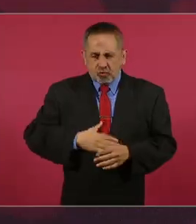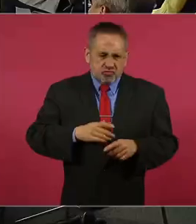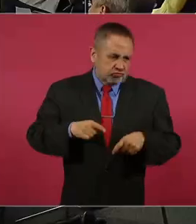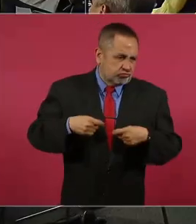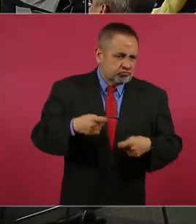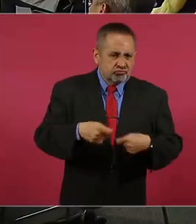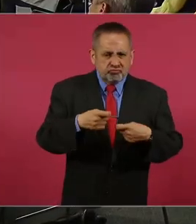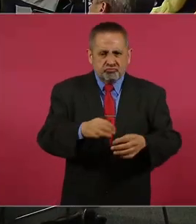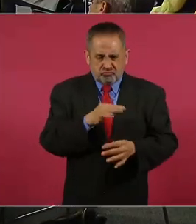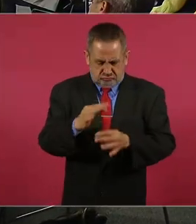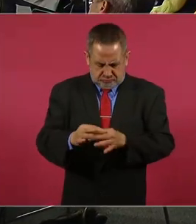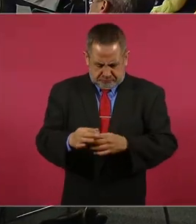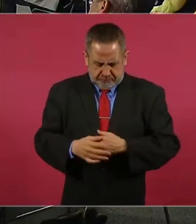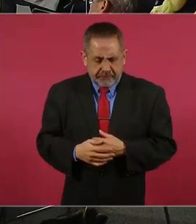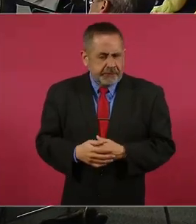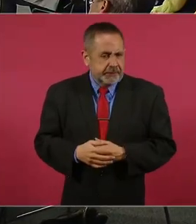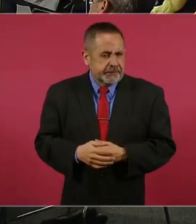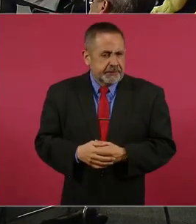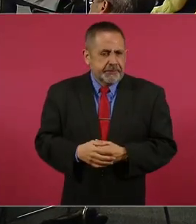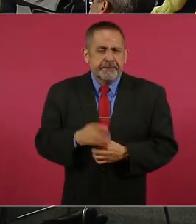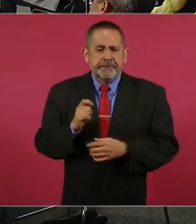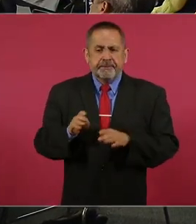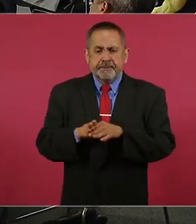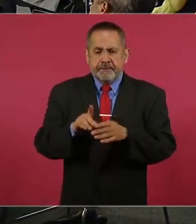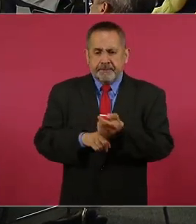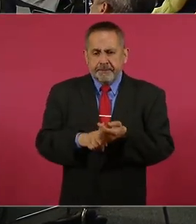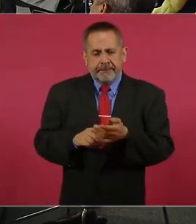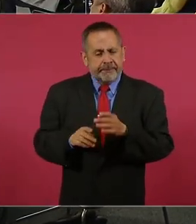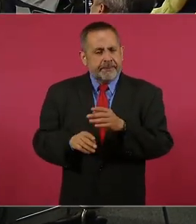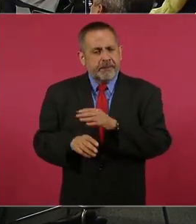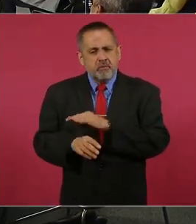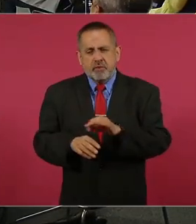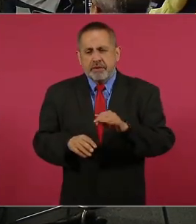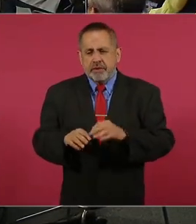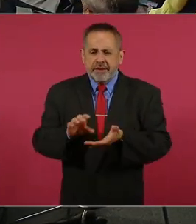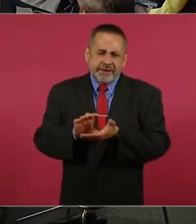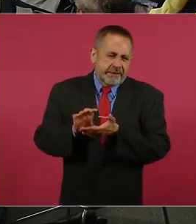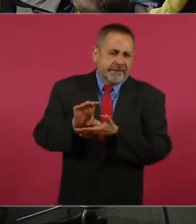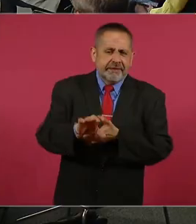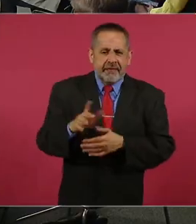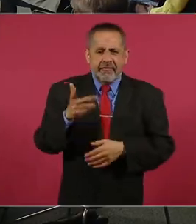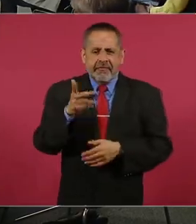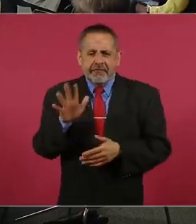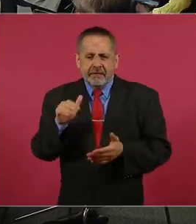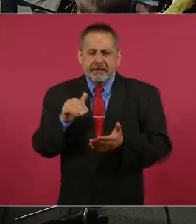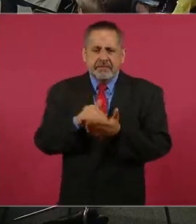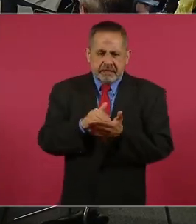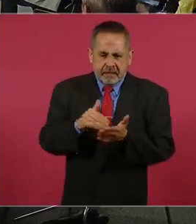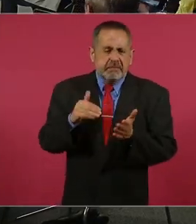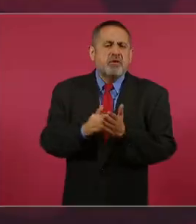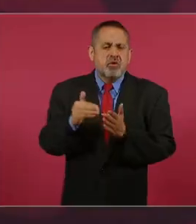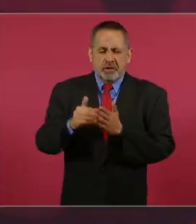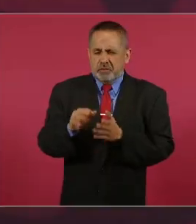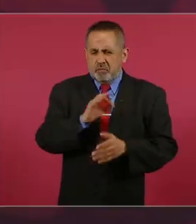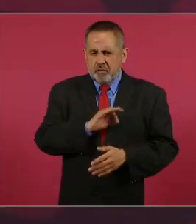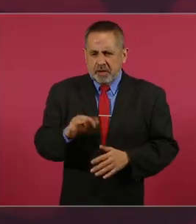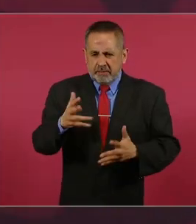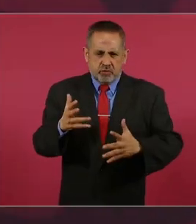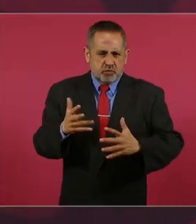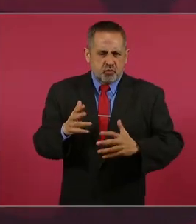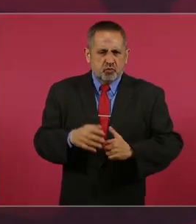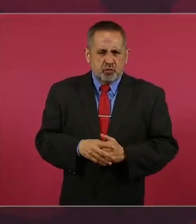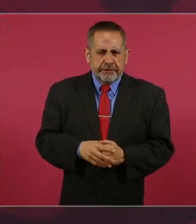Estamos hablando de una inversión de más de 10 mil millones